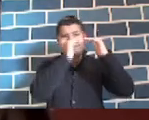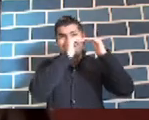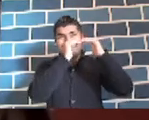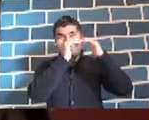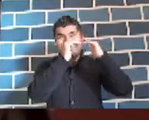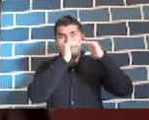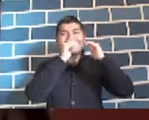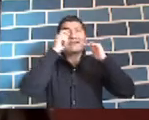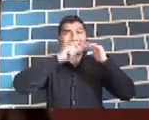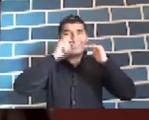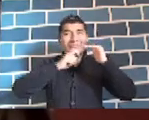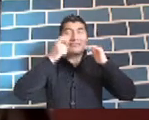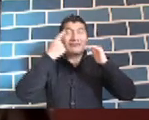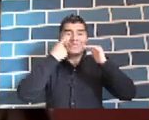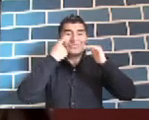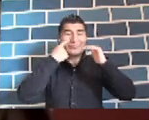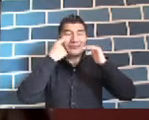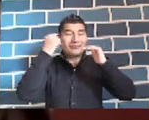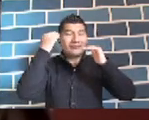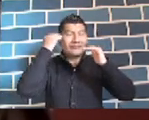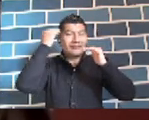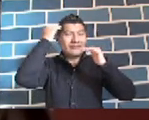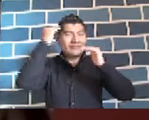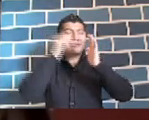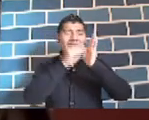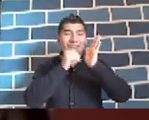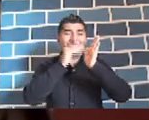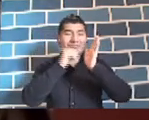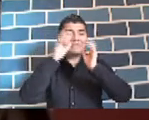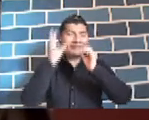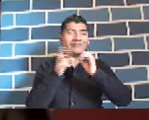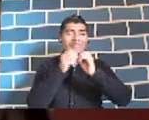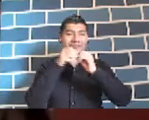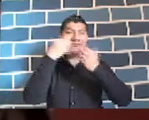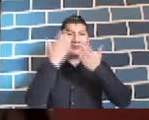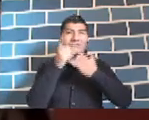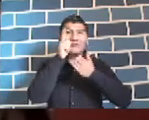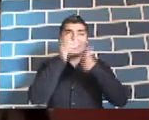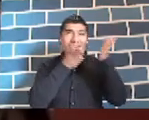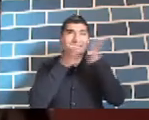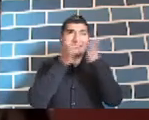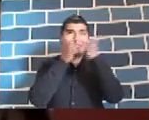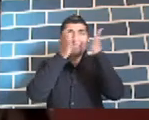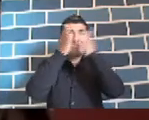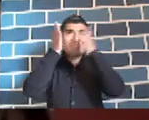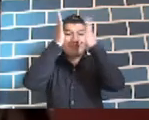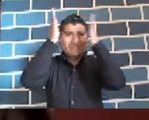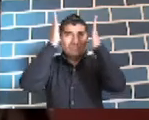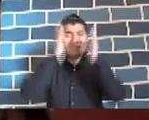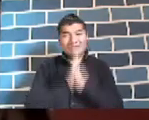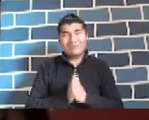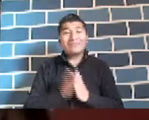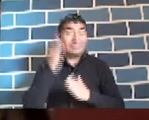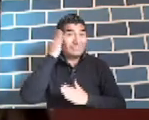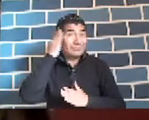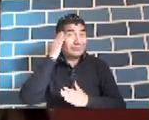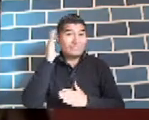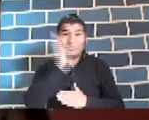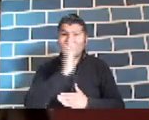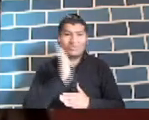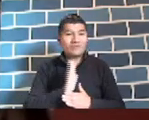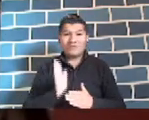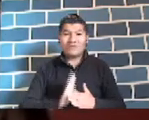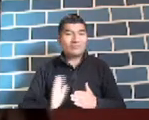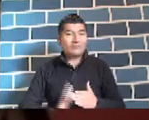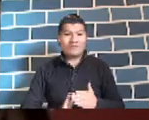conscientes que siempre nos falta más que hay un camino por recorrer saber que nunca dejamos